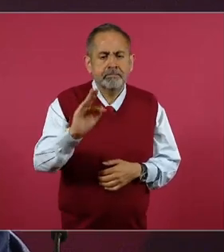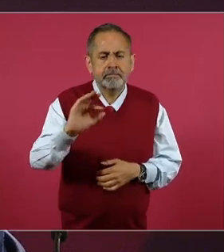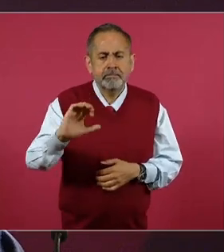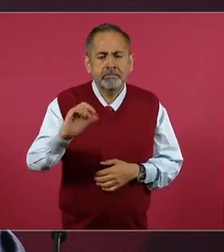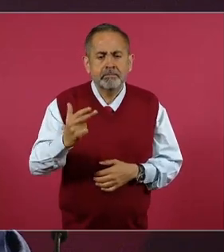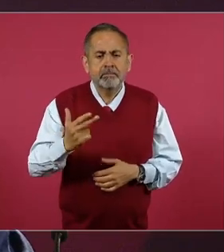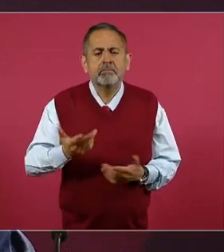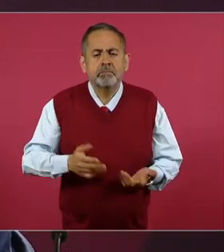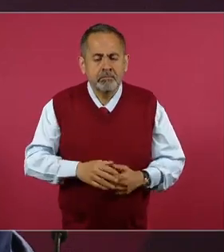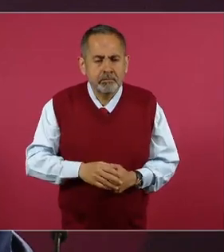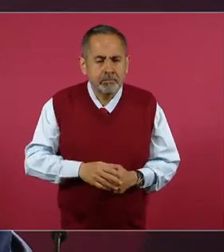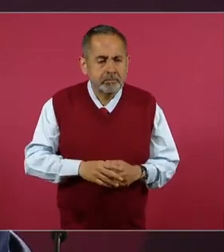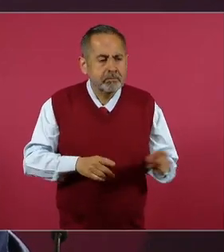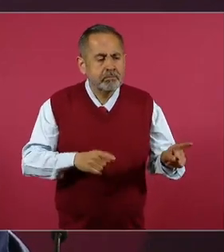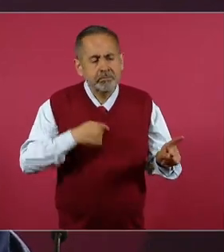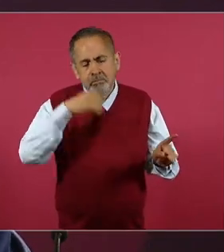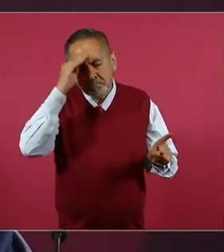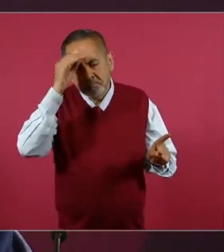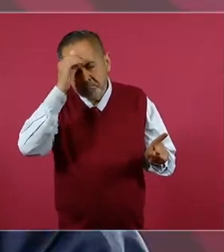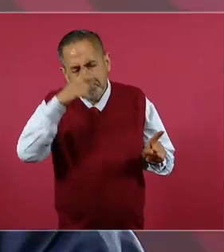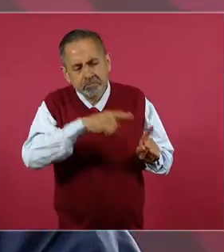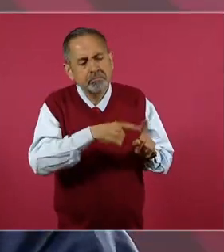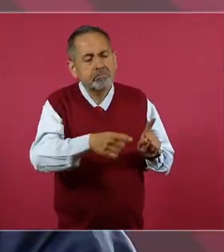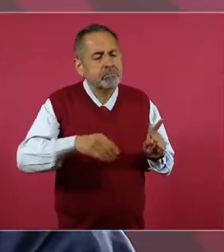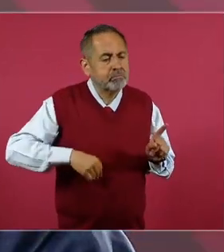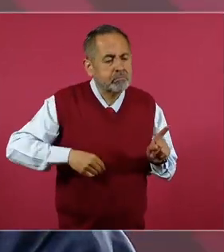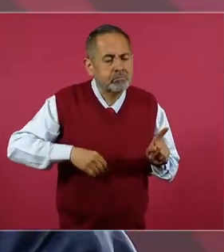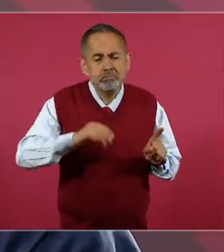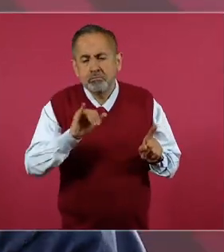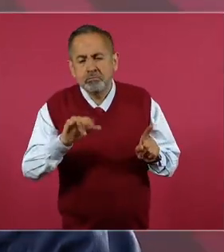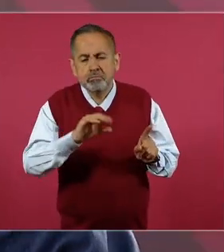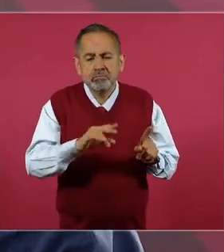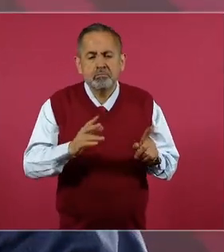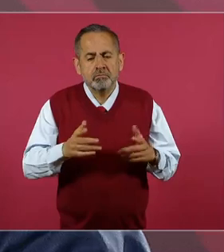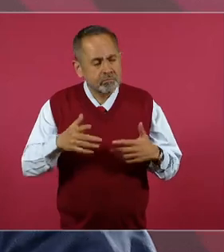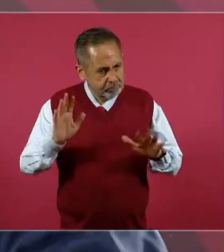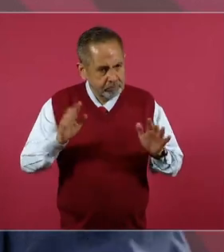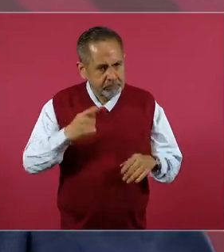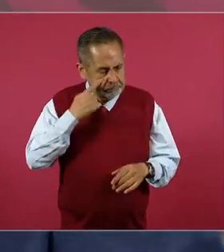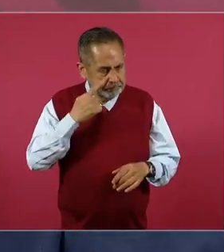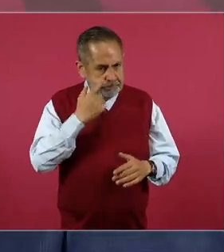si es culpable o no es culpable, pero